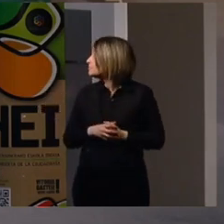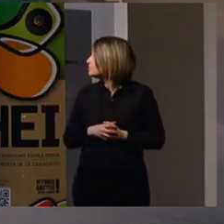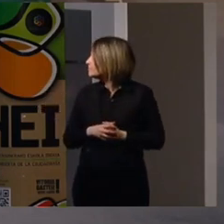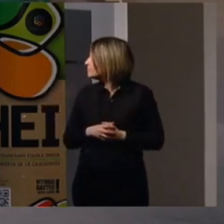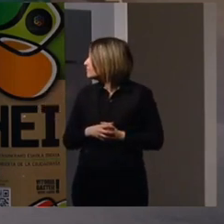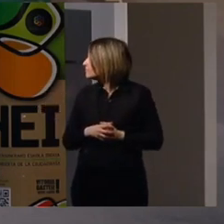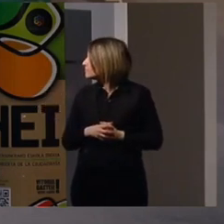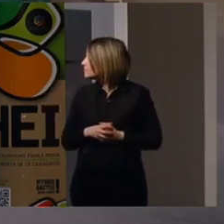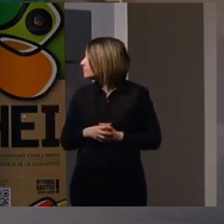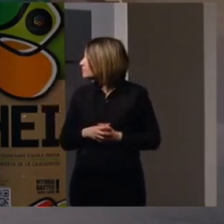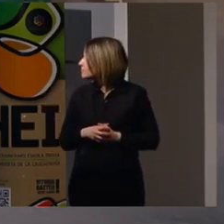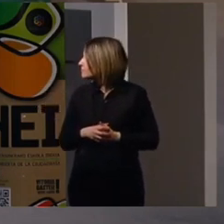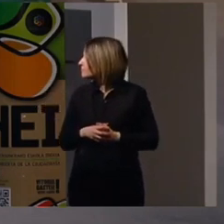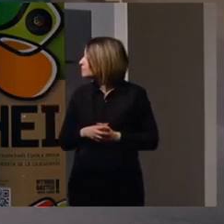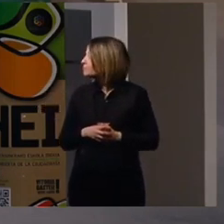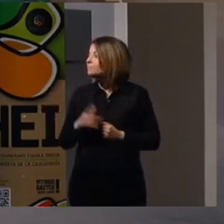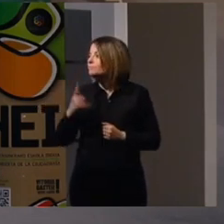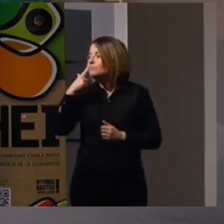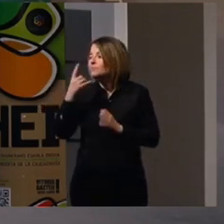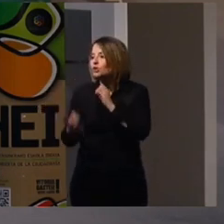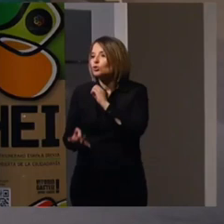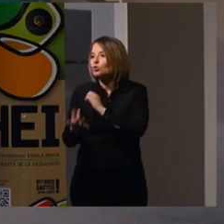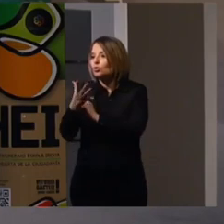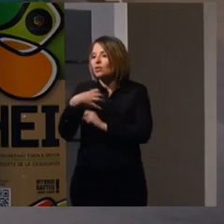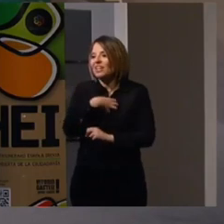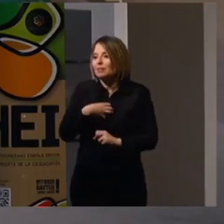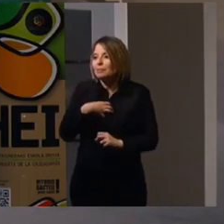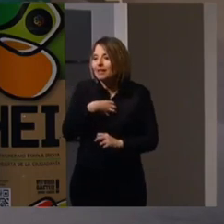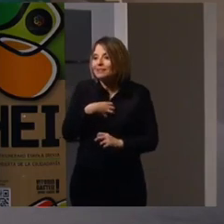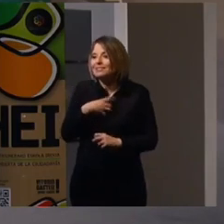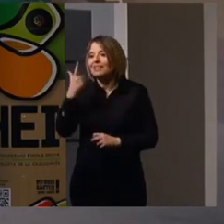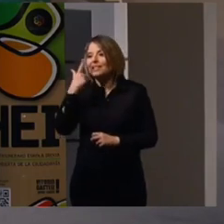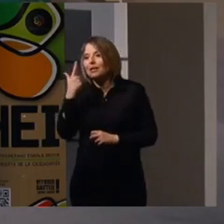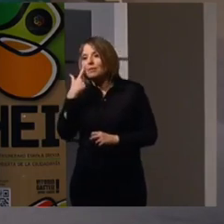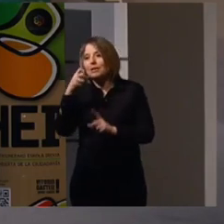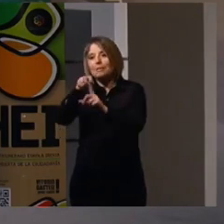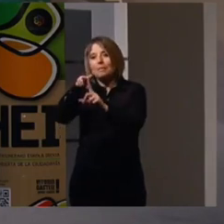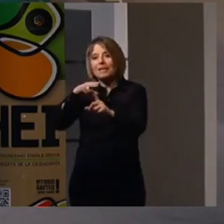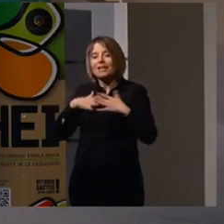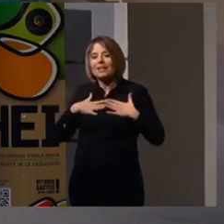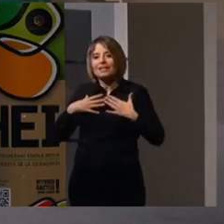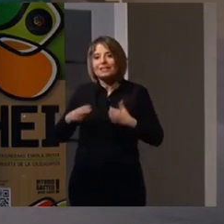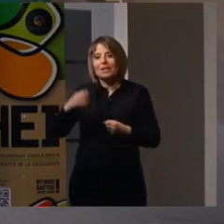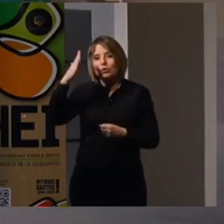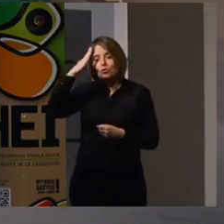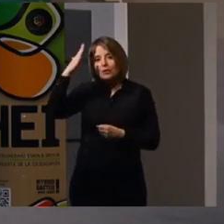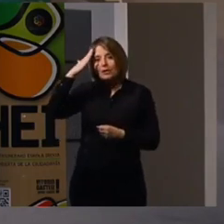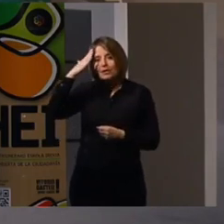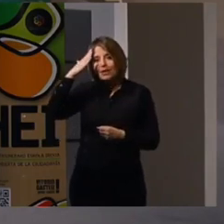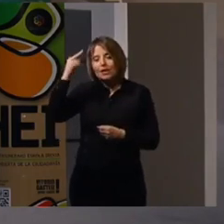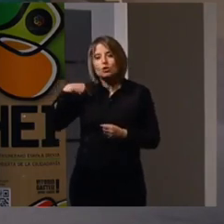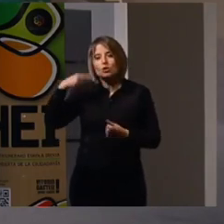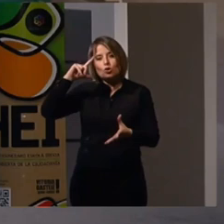O sea, en realidad, o sea, de lo que surge Malestamos es de cruzar la mirada sobre la salud mental que le aportaba yo